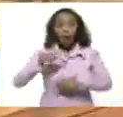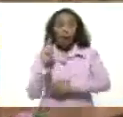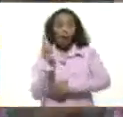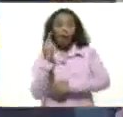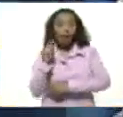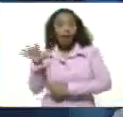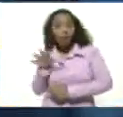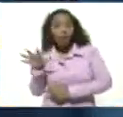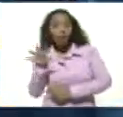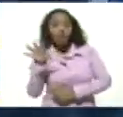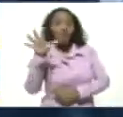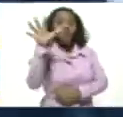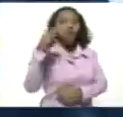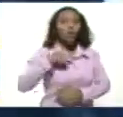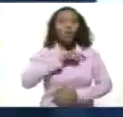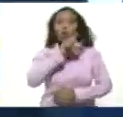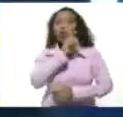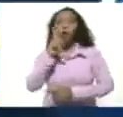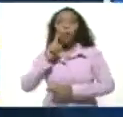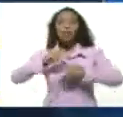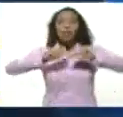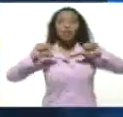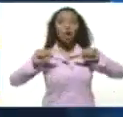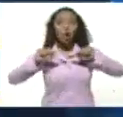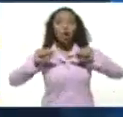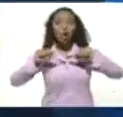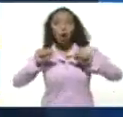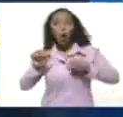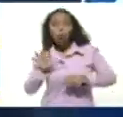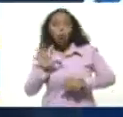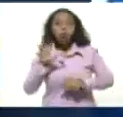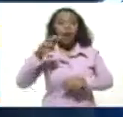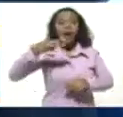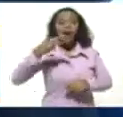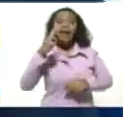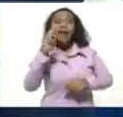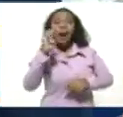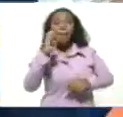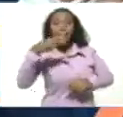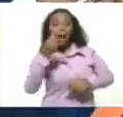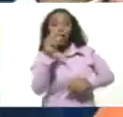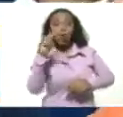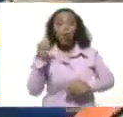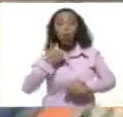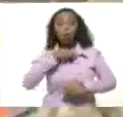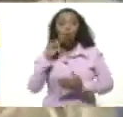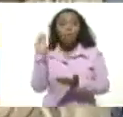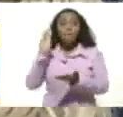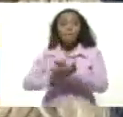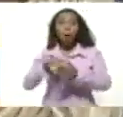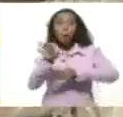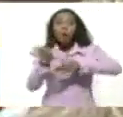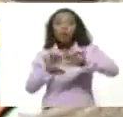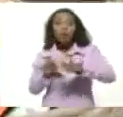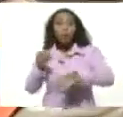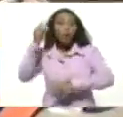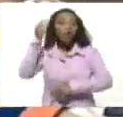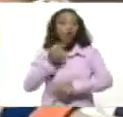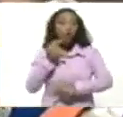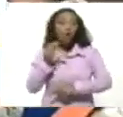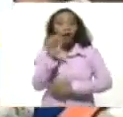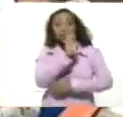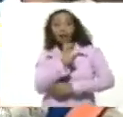Guarayra Repano. Nuestro nombre es Territorio Repano. Estamos ubicados en el municipio Sucre. Están por allá hacia el este. En el